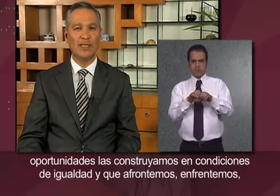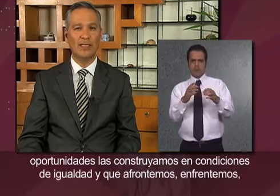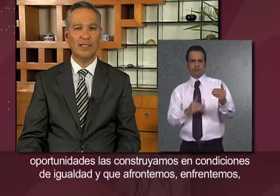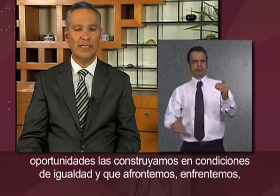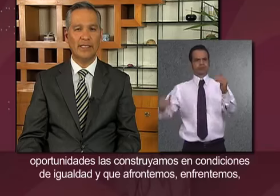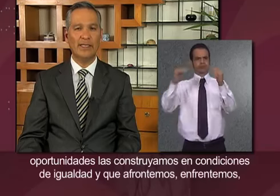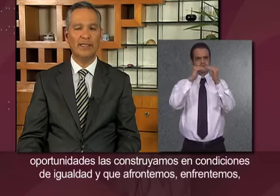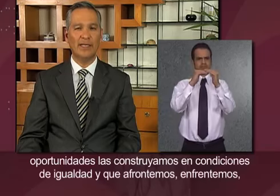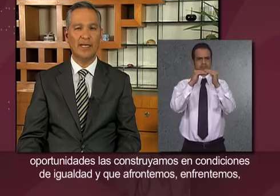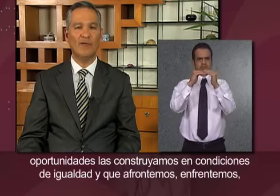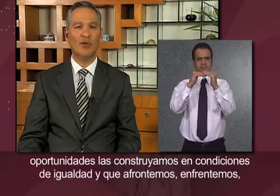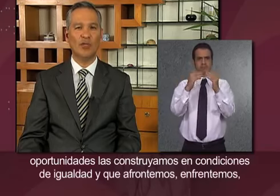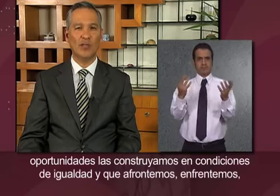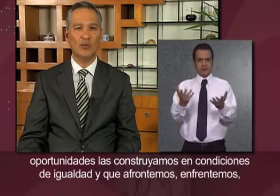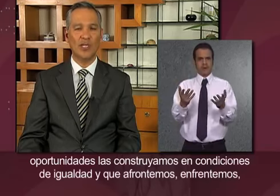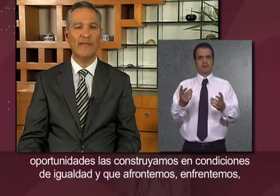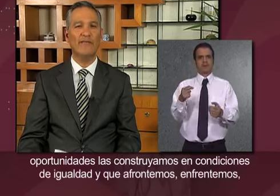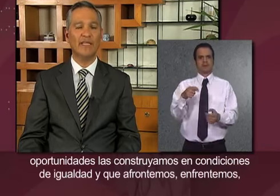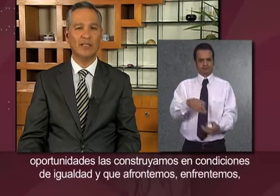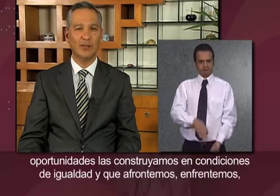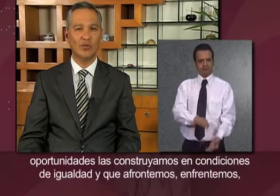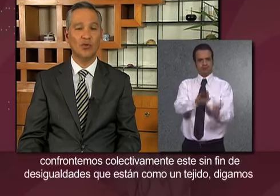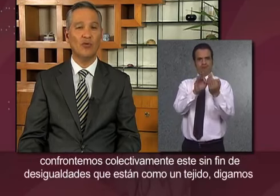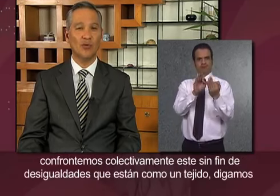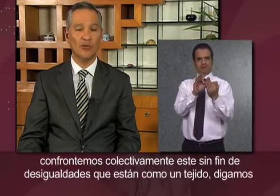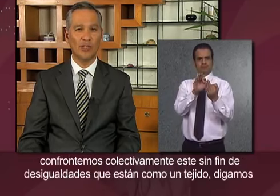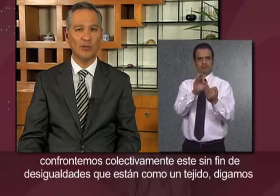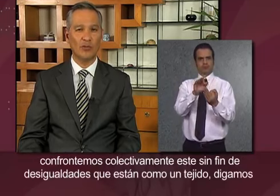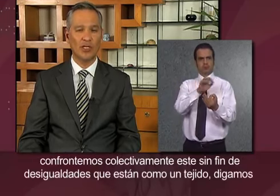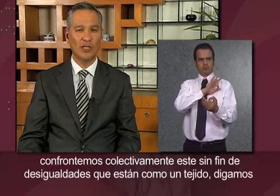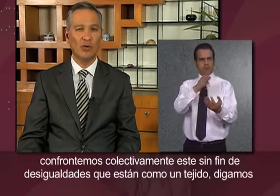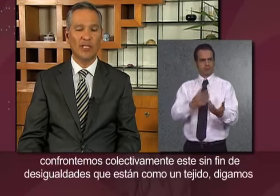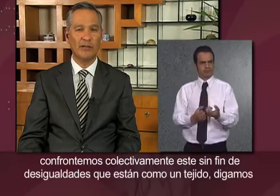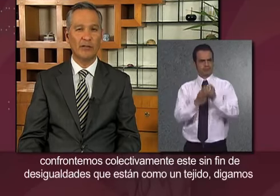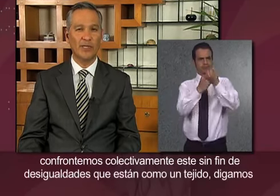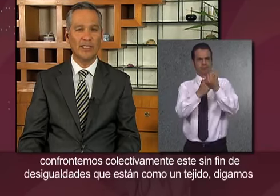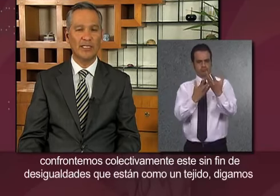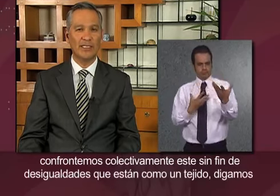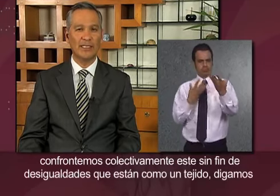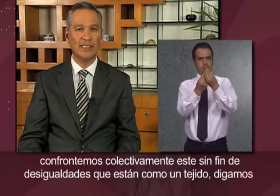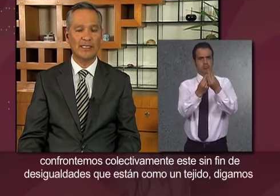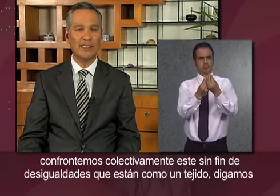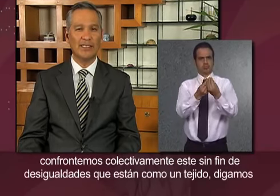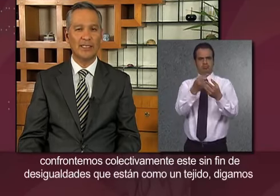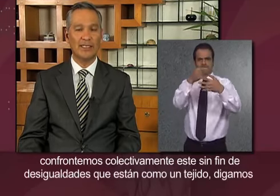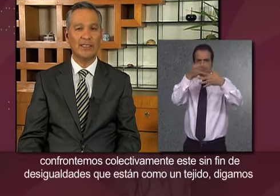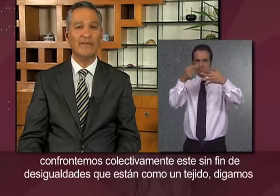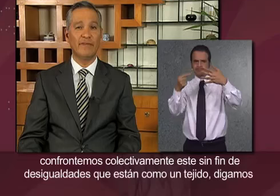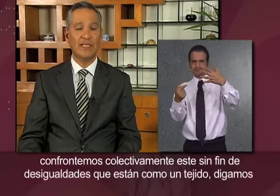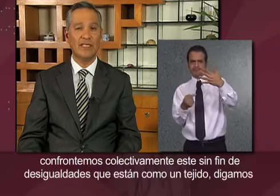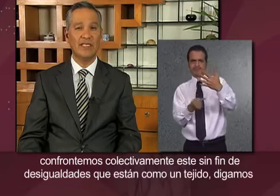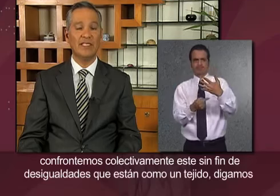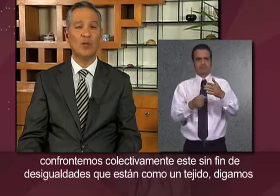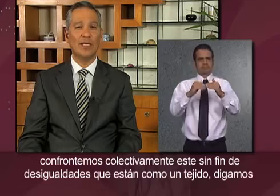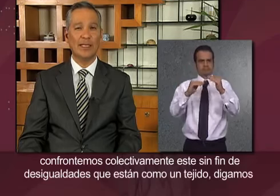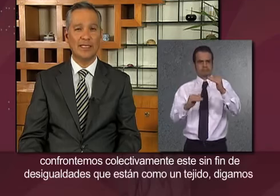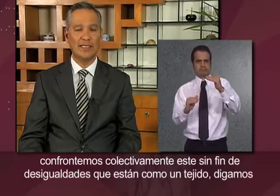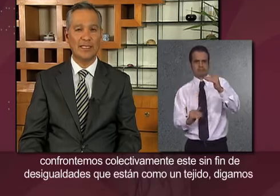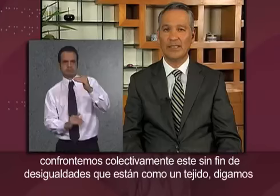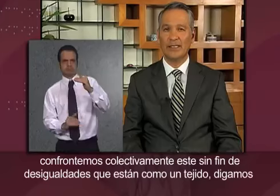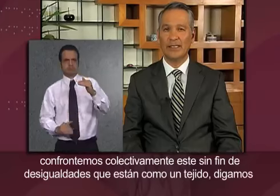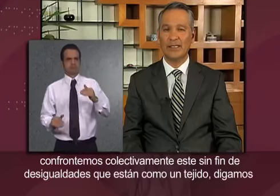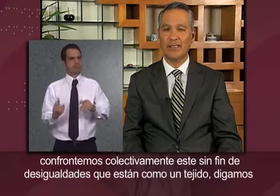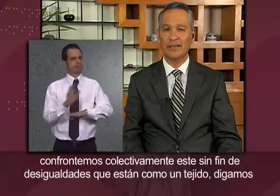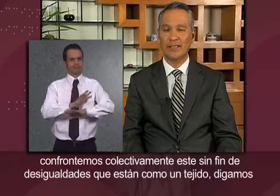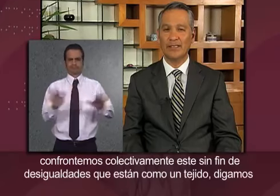de igualdad, y que afrontemos, enfrentemos, confrontemos colectivamente este sinfín de